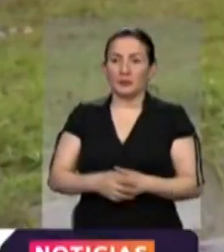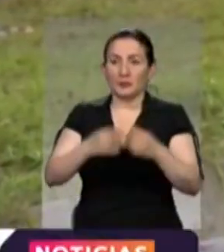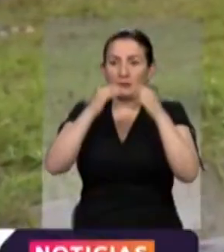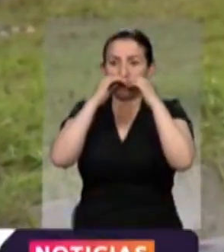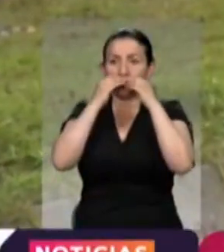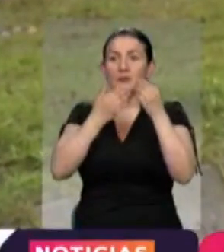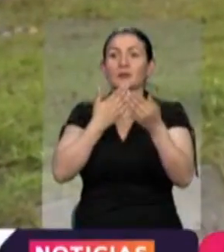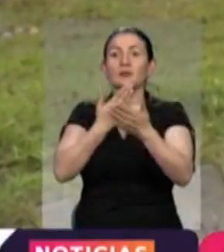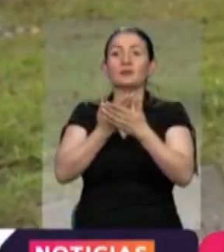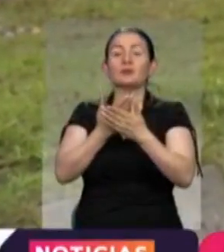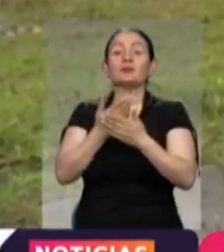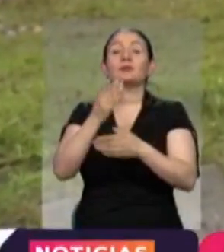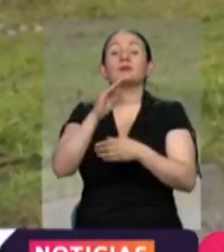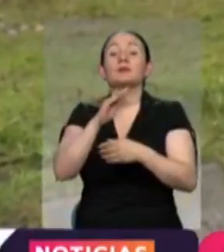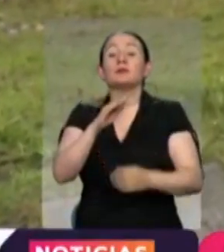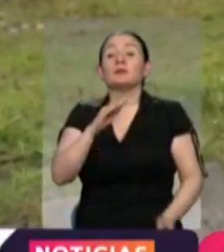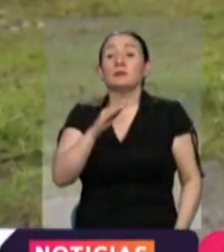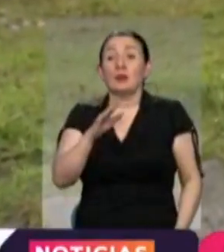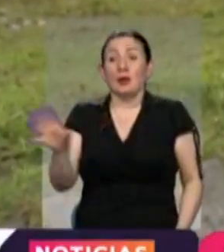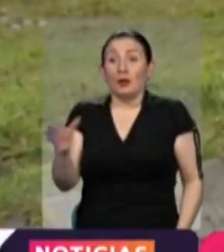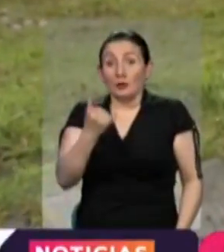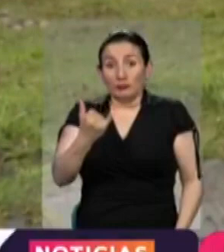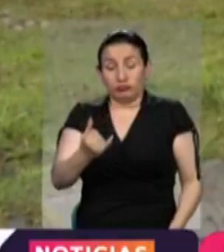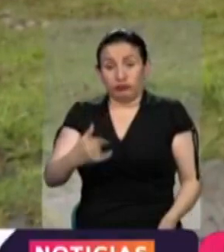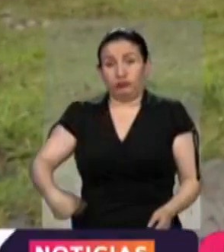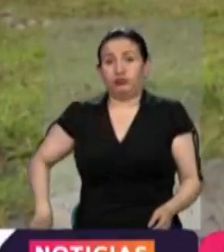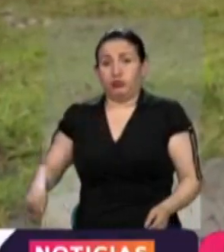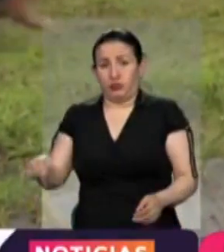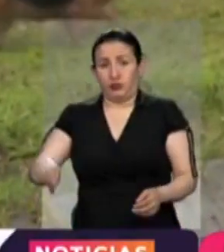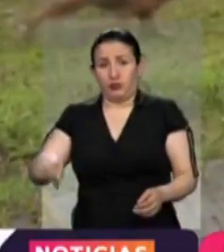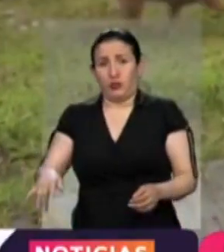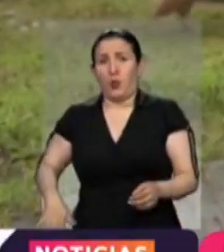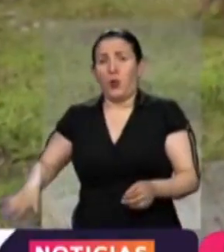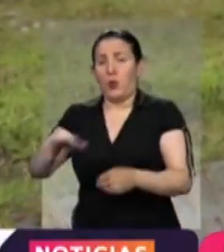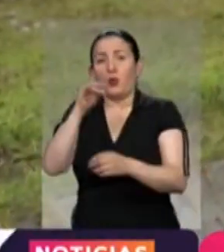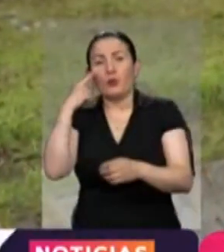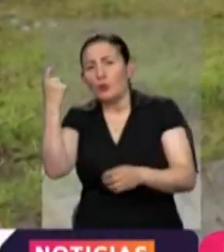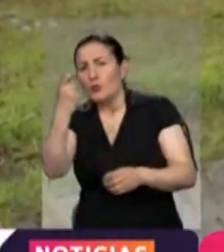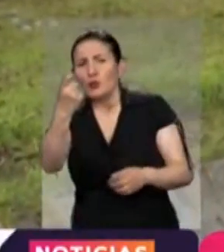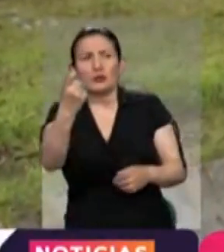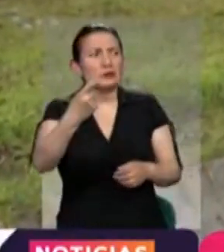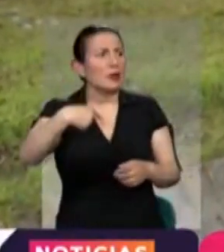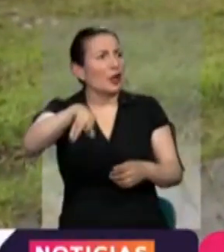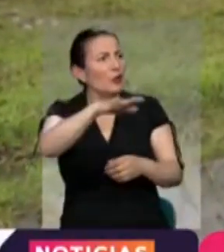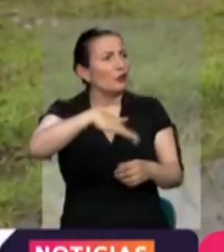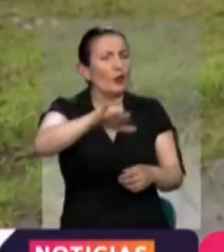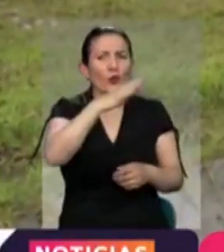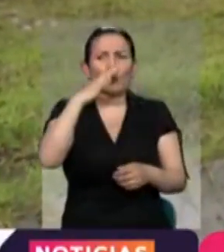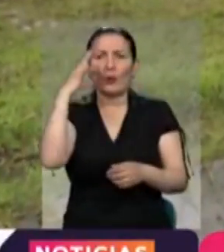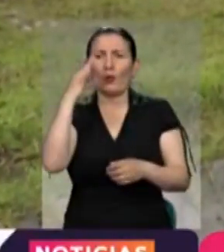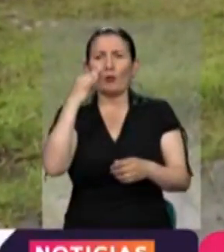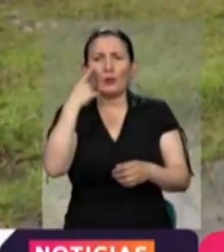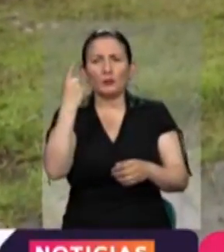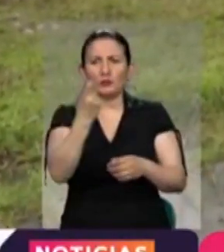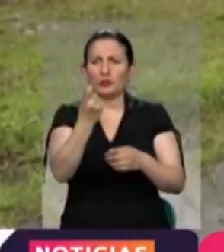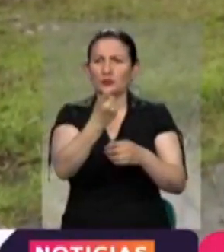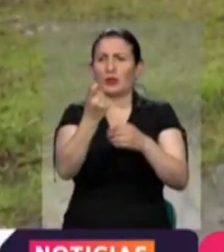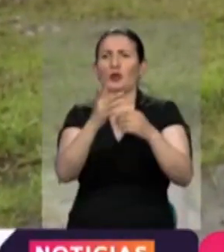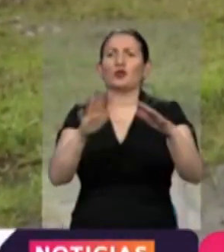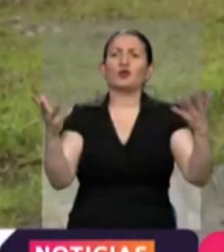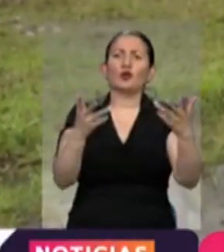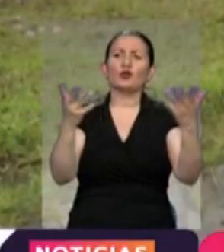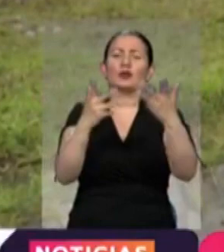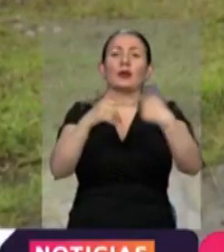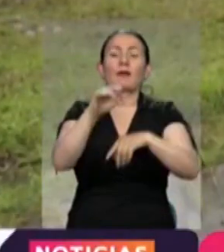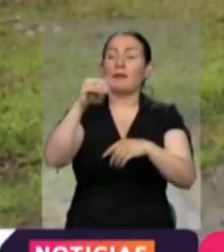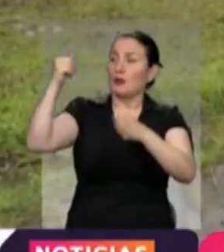Juan Carlos, buenas tardes. Pues nos encontramos justamente aquí en la zona de búsqueda y con los nuevos hallazgos de partes del vehículo que fue arrastrado por el